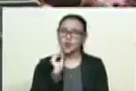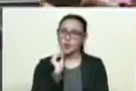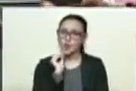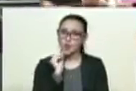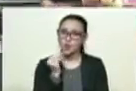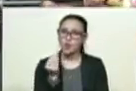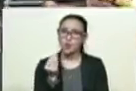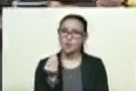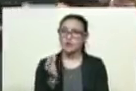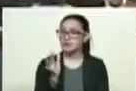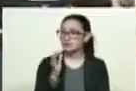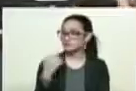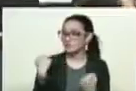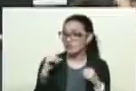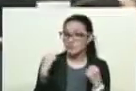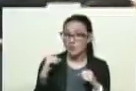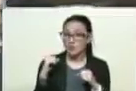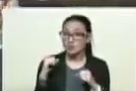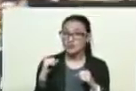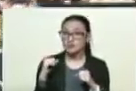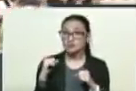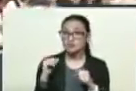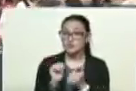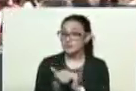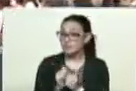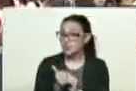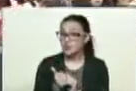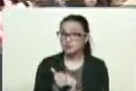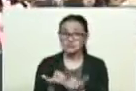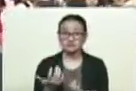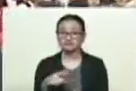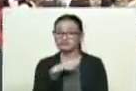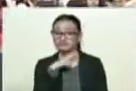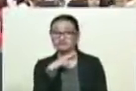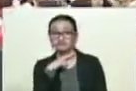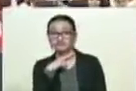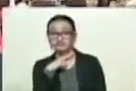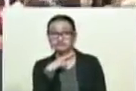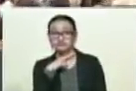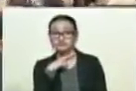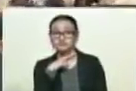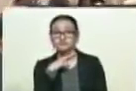no practica el deporte, joven que se oxida.